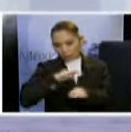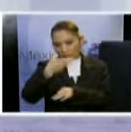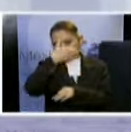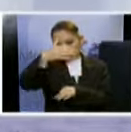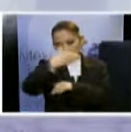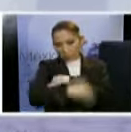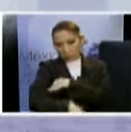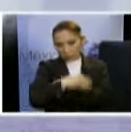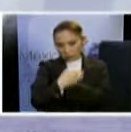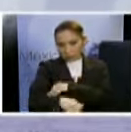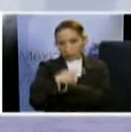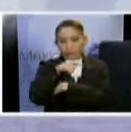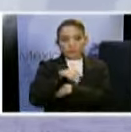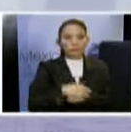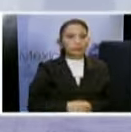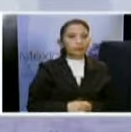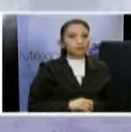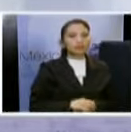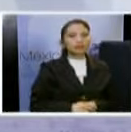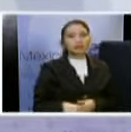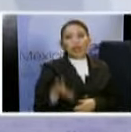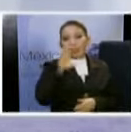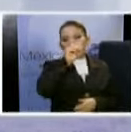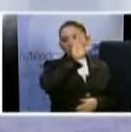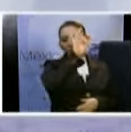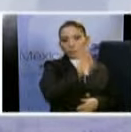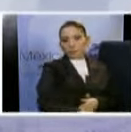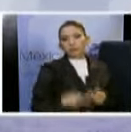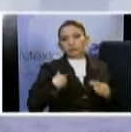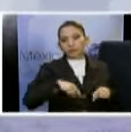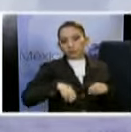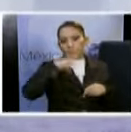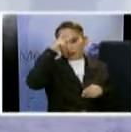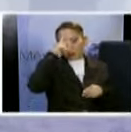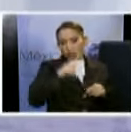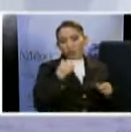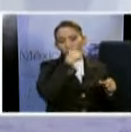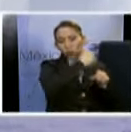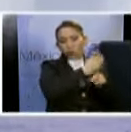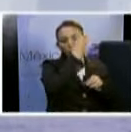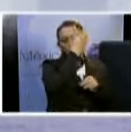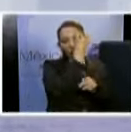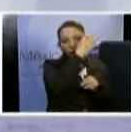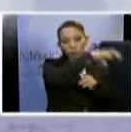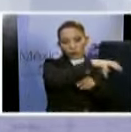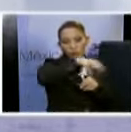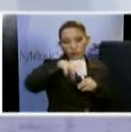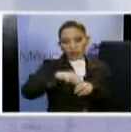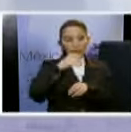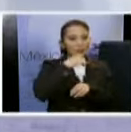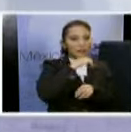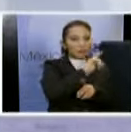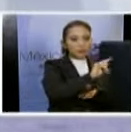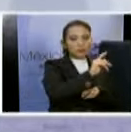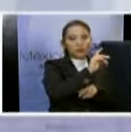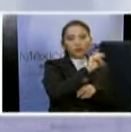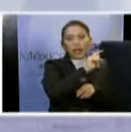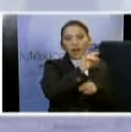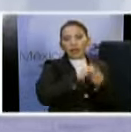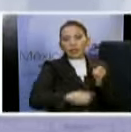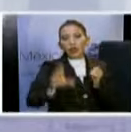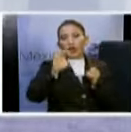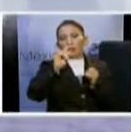Agrícolas Temporales, el PETAT. El 90% de los mexicanos están concentrados en 4 provincias, en Ontario, en Quebec, en